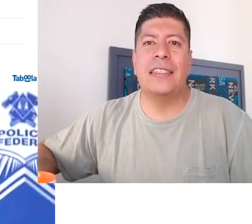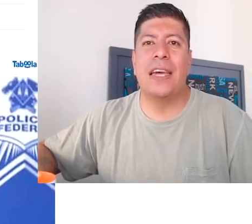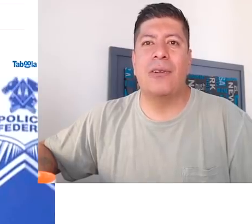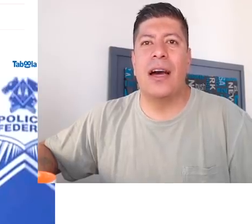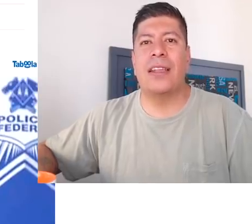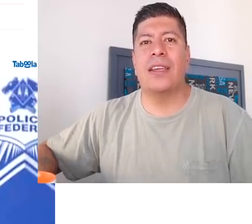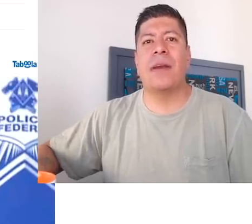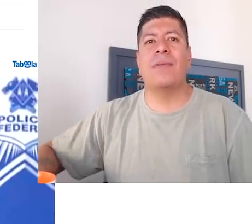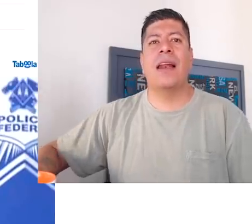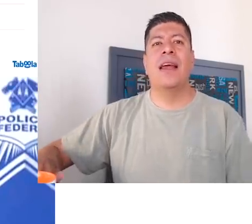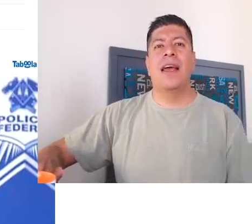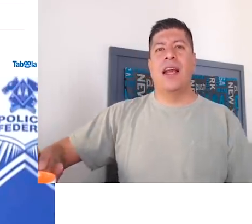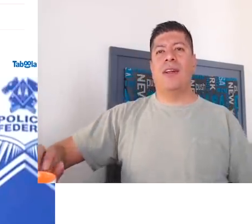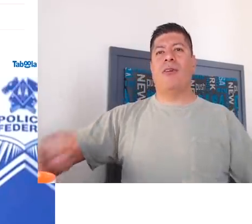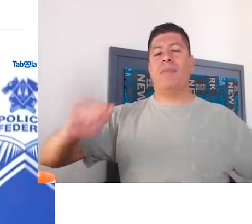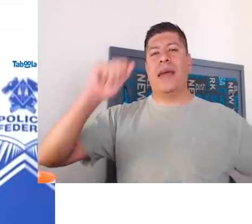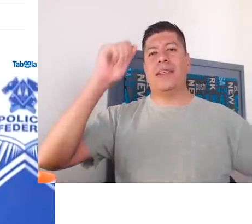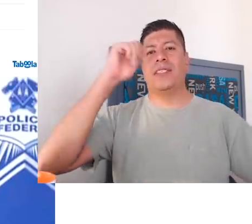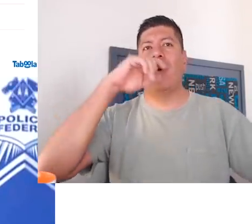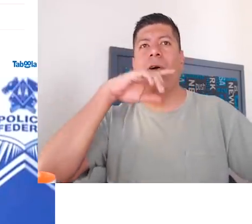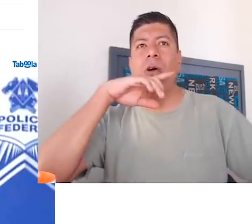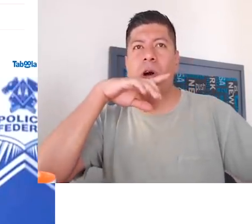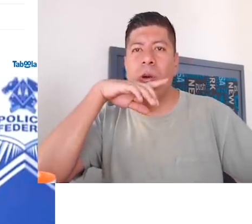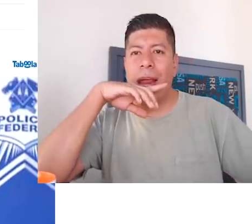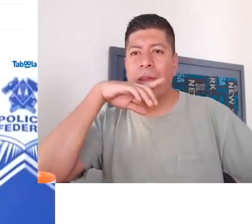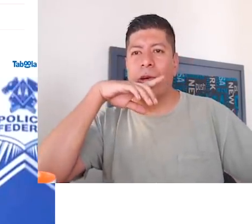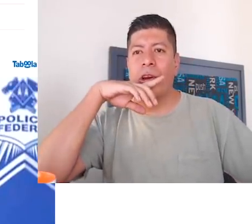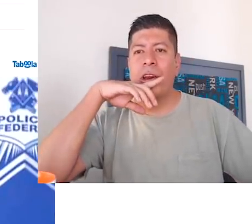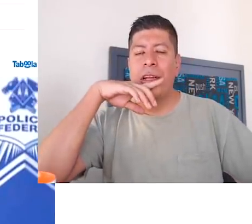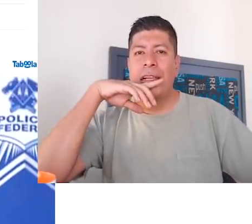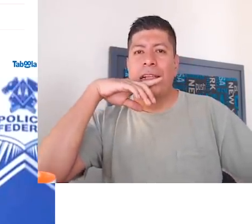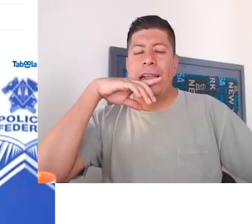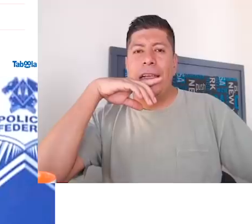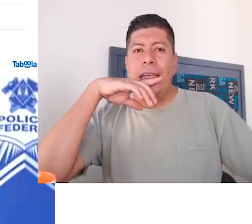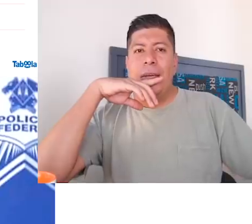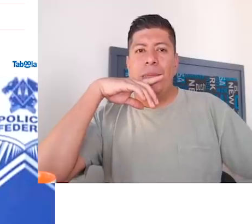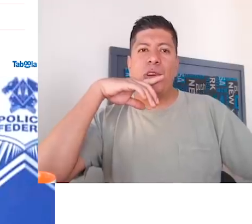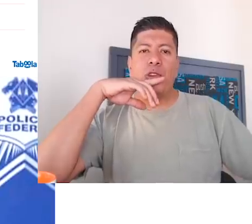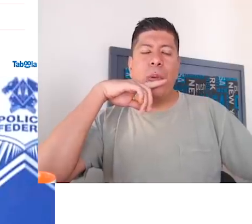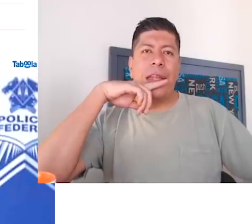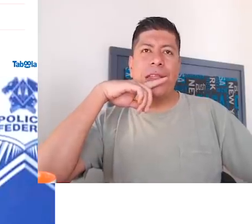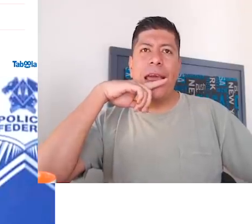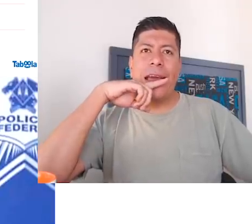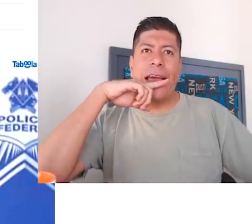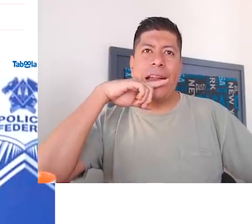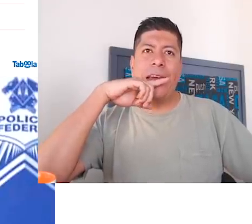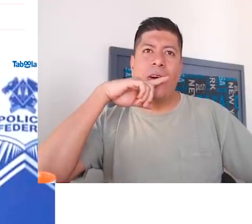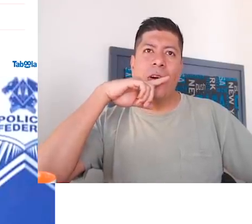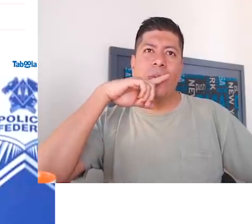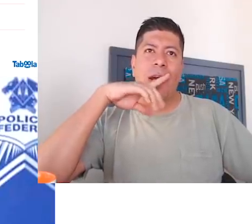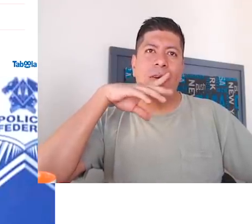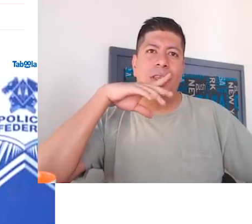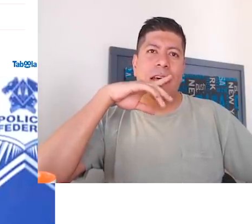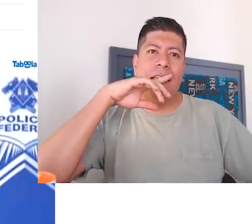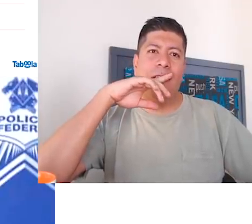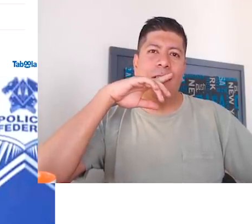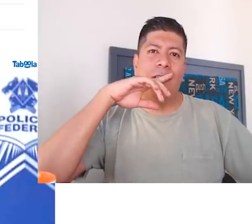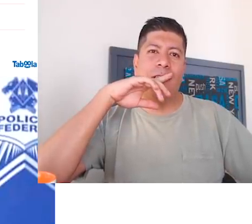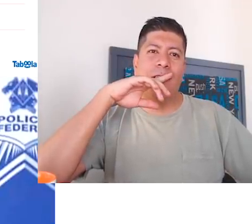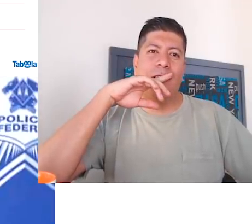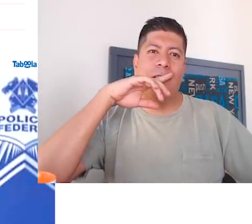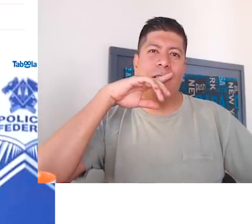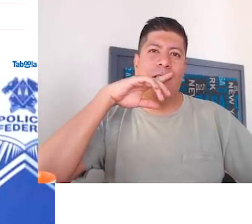el licenciado Andrés Manuel López Obrador. Por su parte, Calderón, bueno, ya